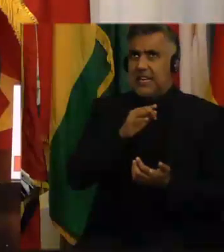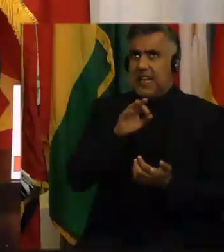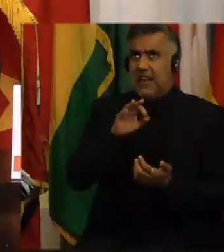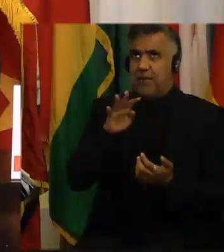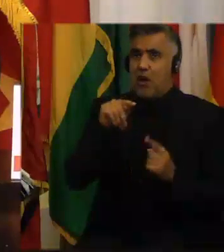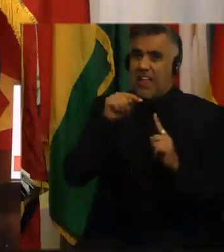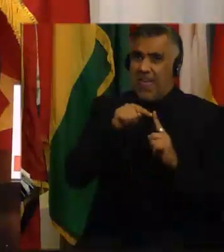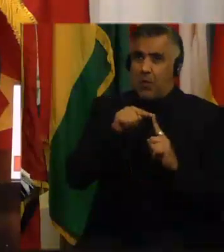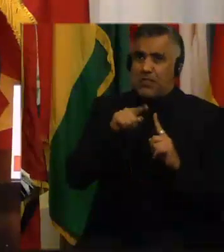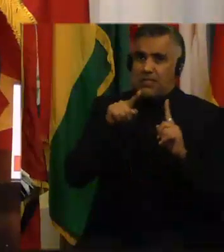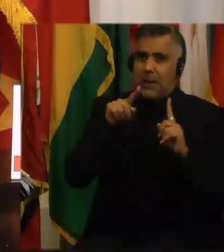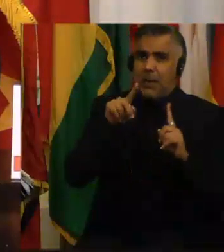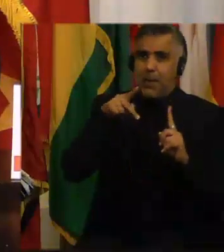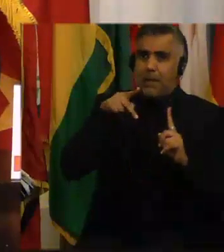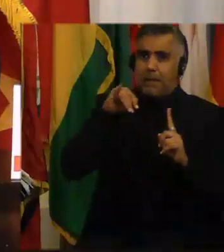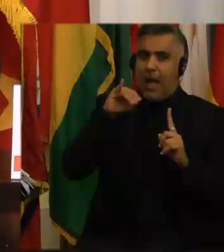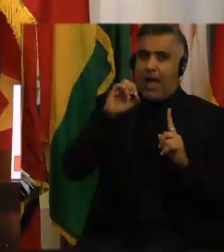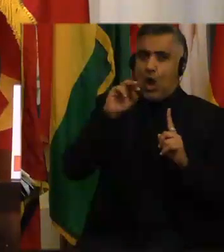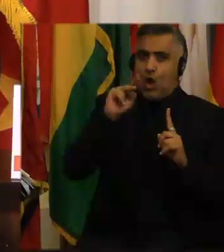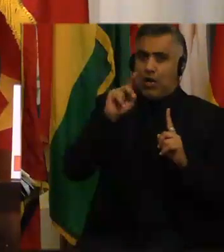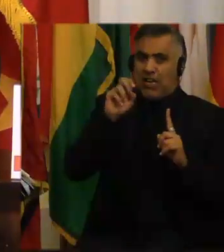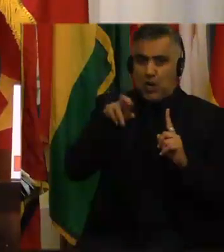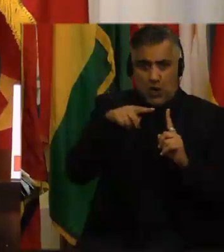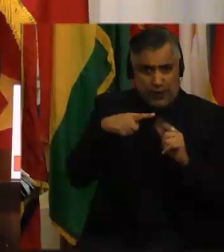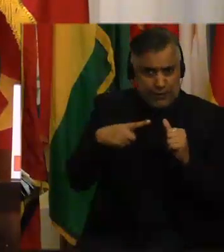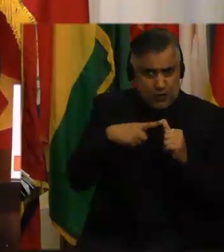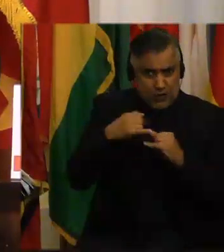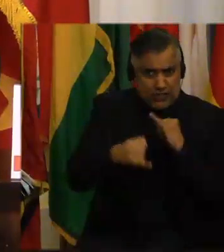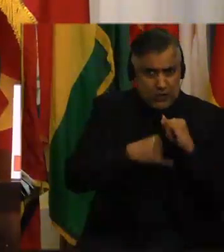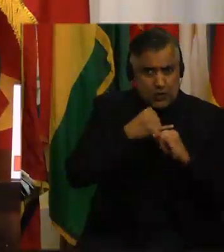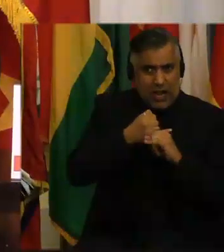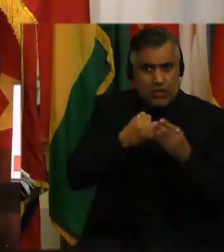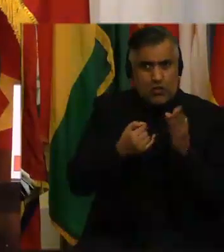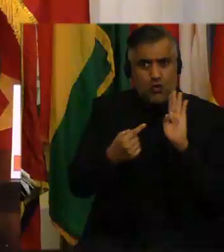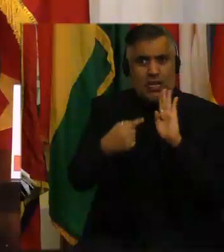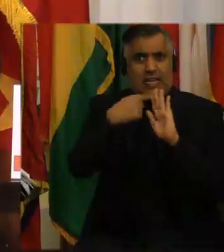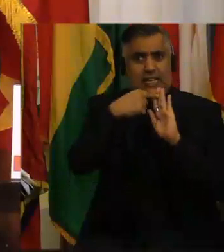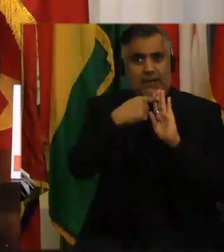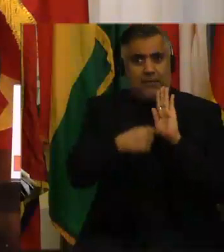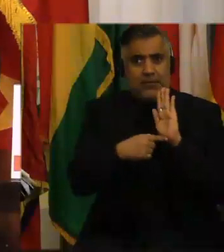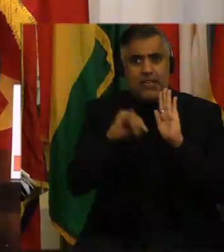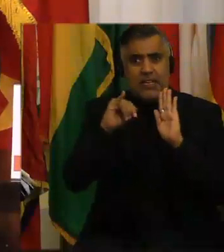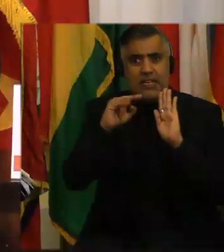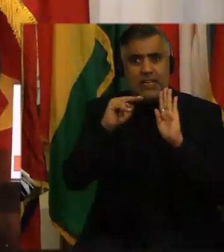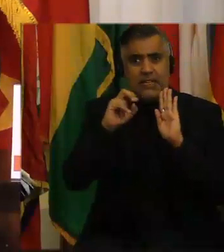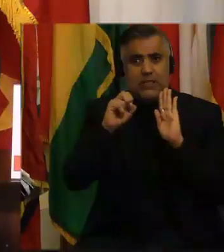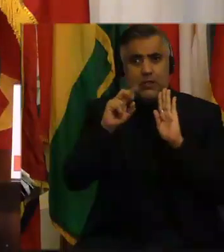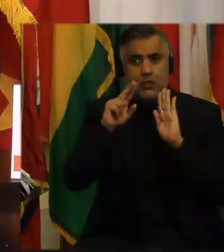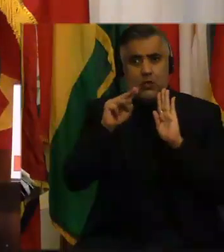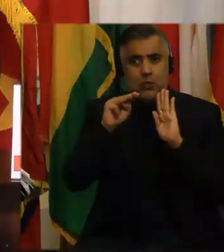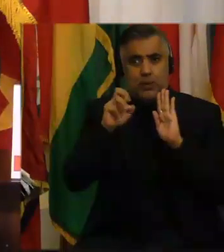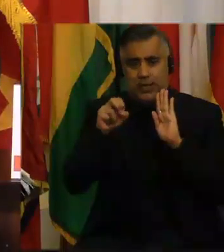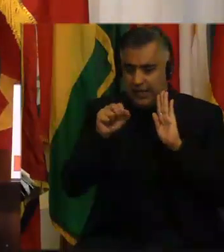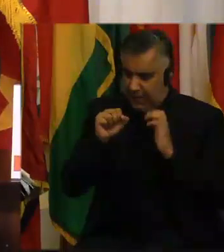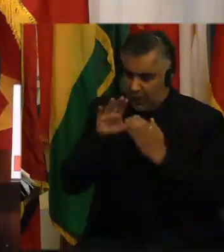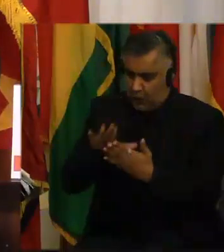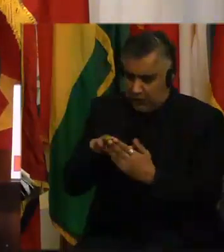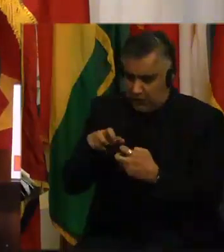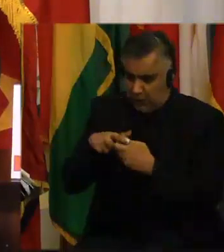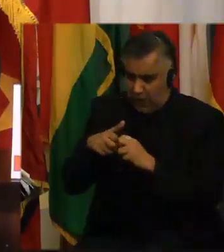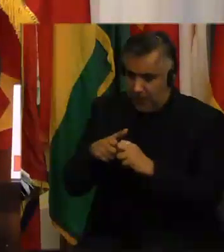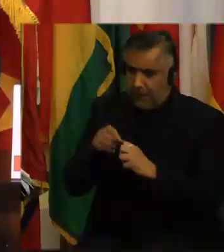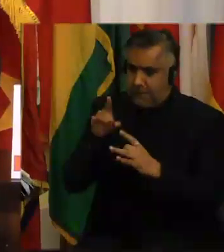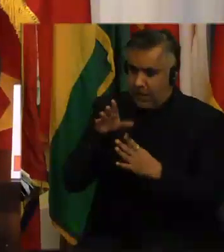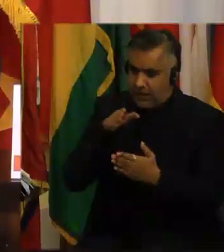es el primer instrumento internacional que se dirige directamente a tratar la problemática de la violencia contra las